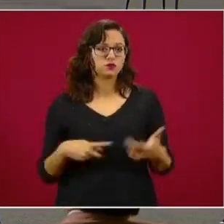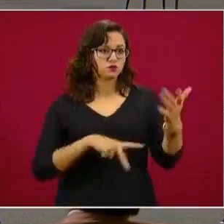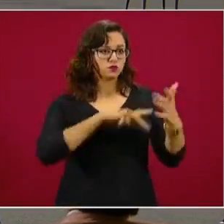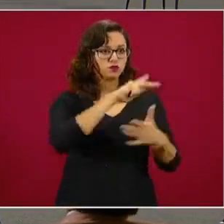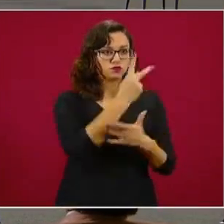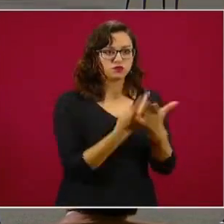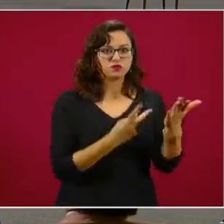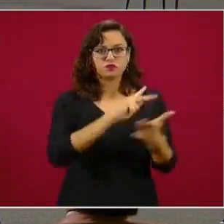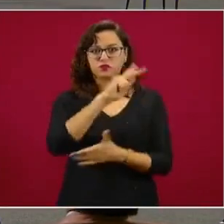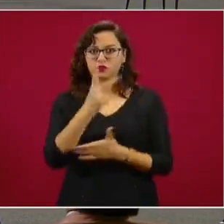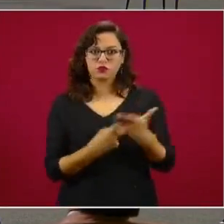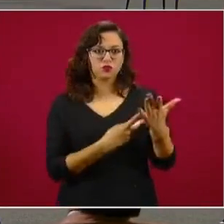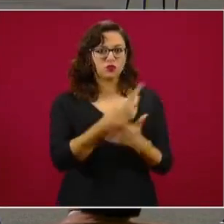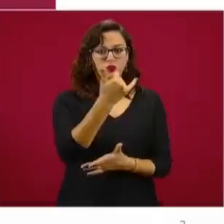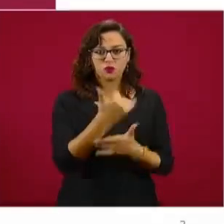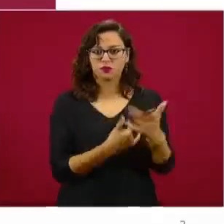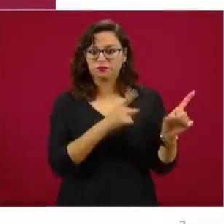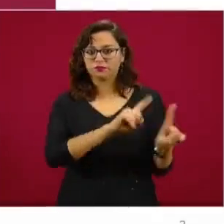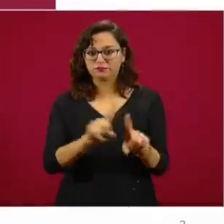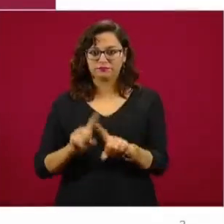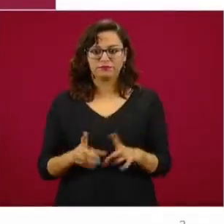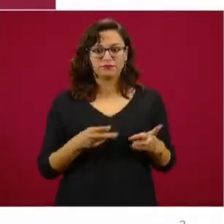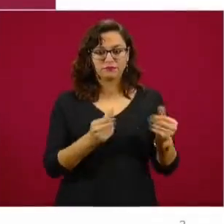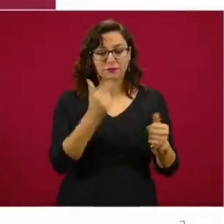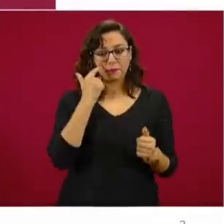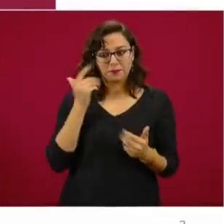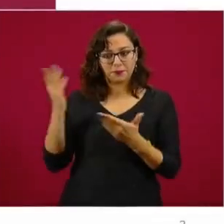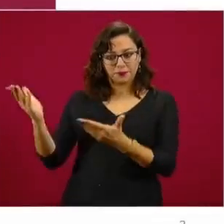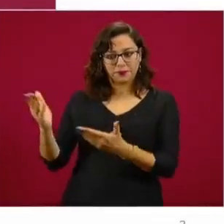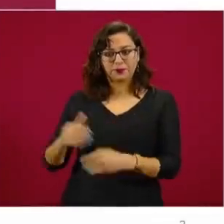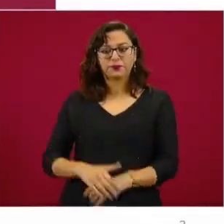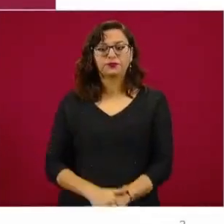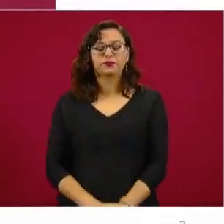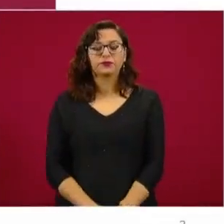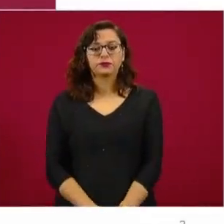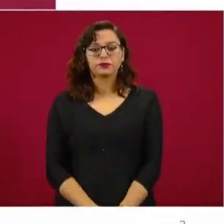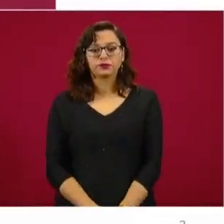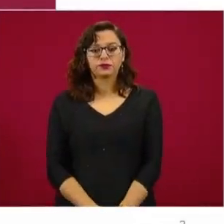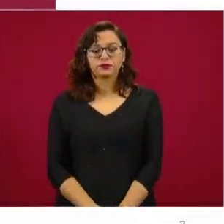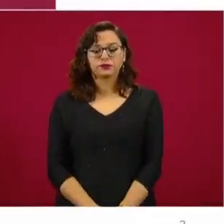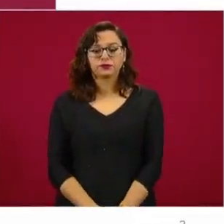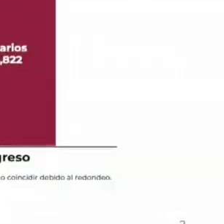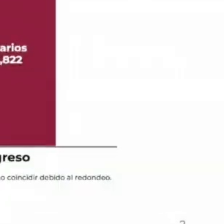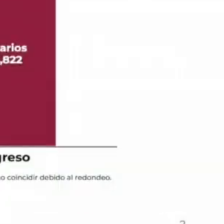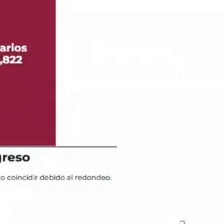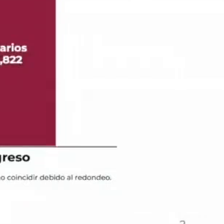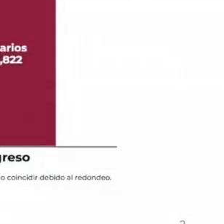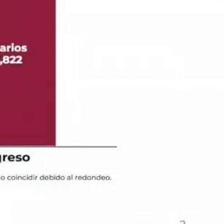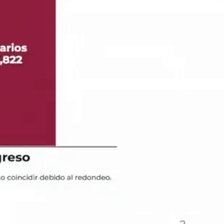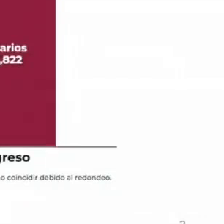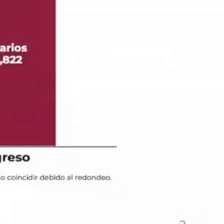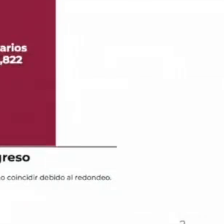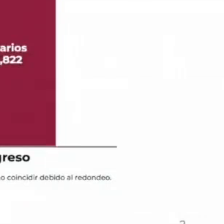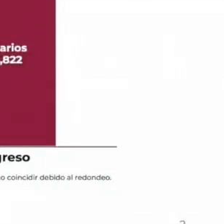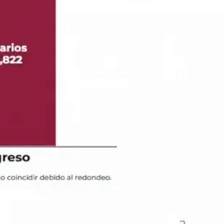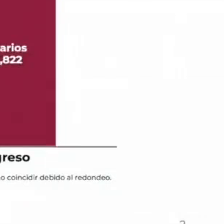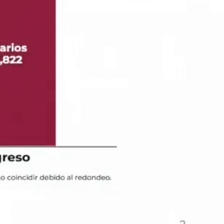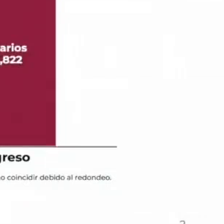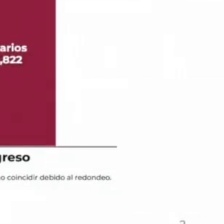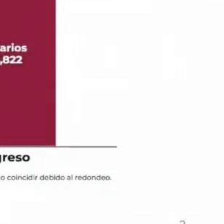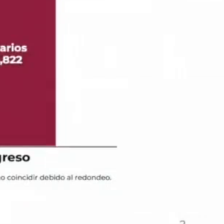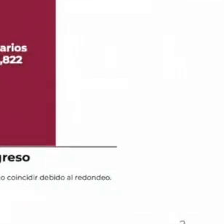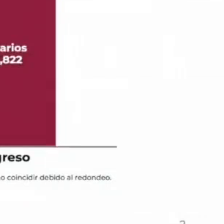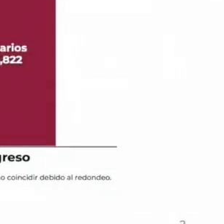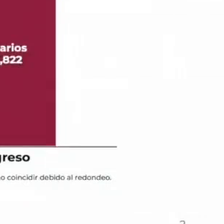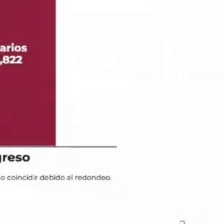programas. Si vemos esa gráfica, lo que está en verde es todo lo que se gasta el gobierno federal en sus secretarías,